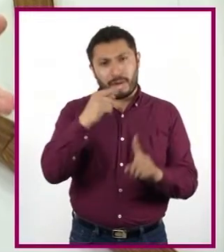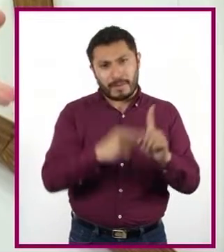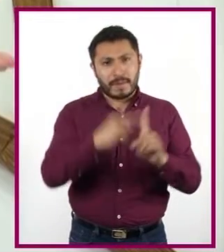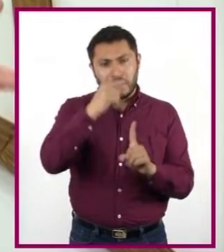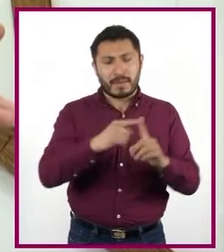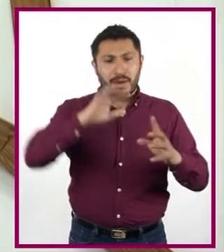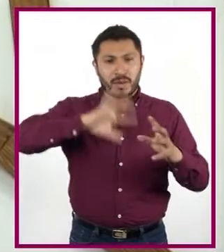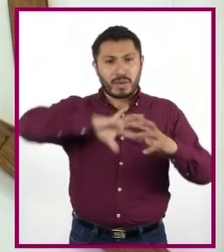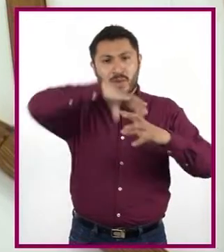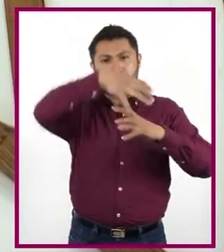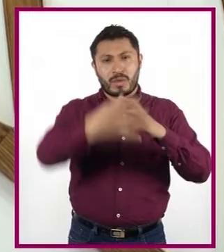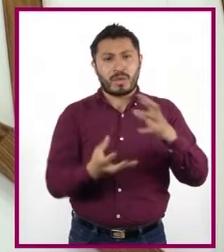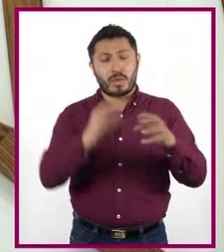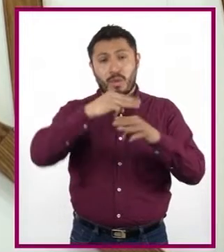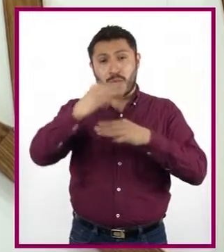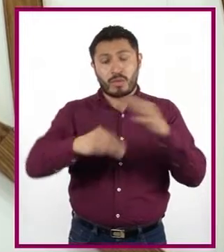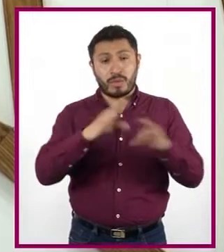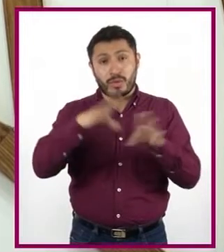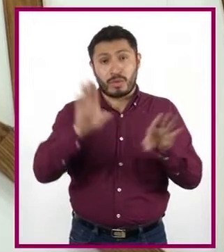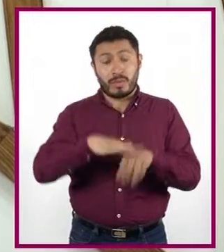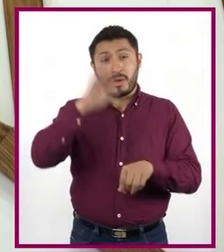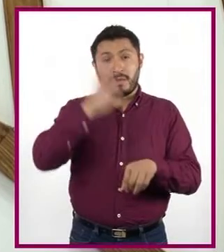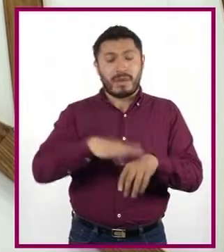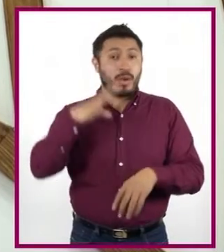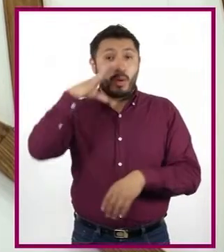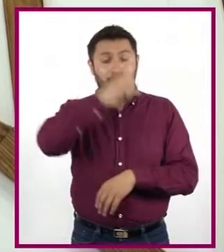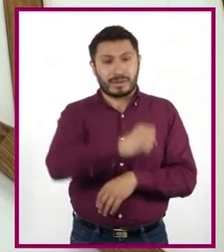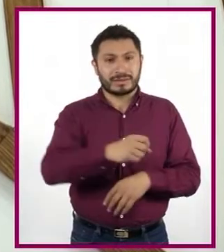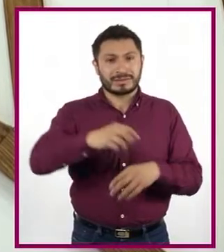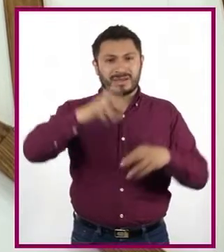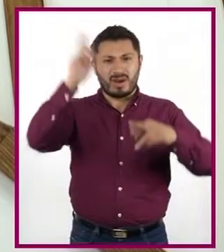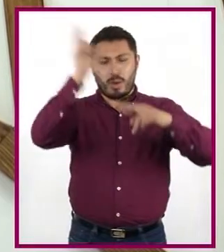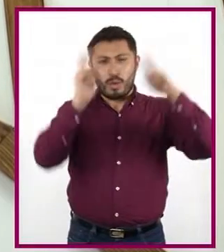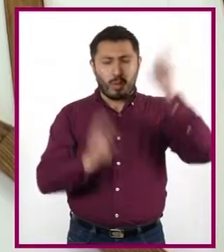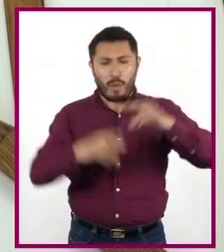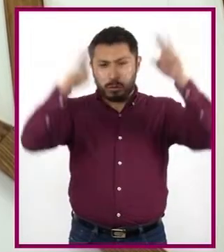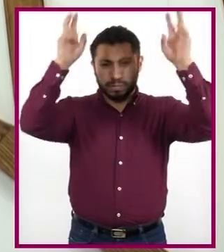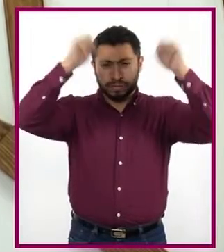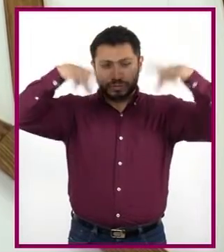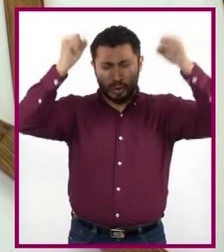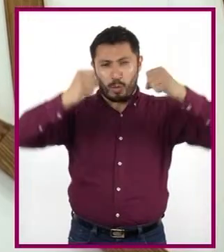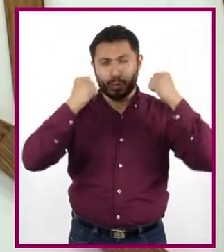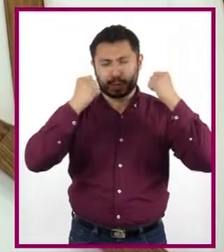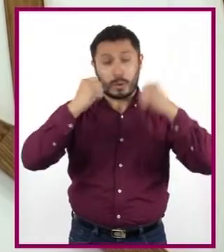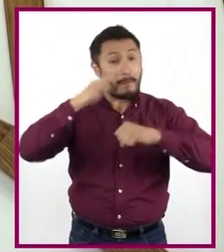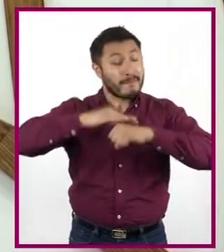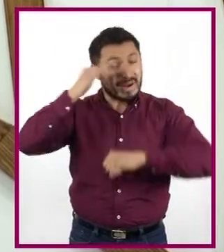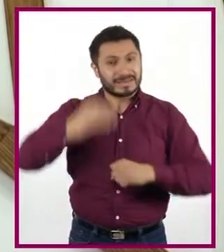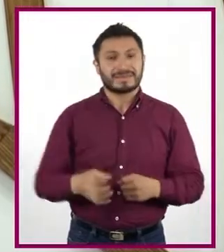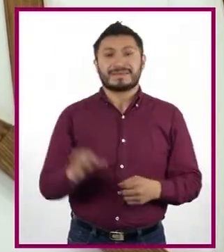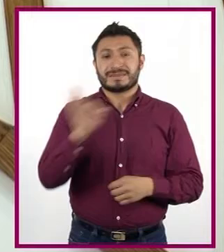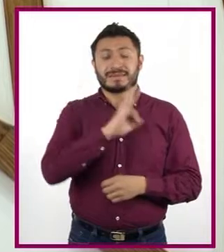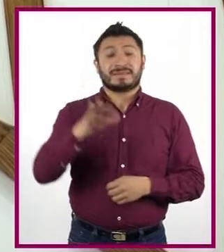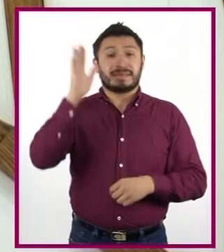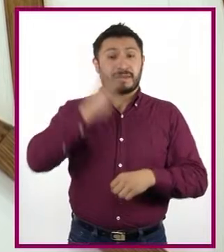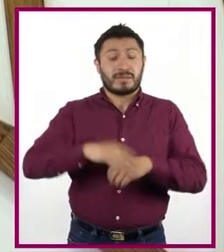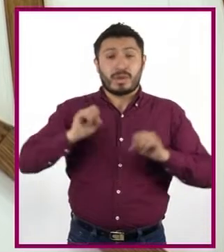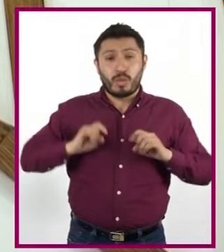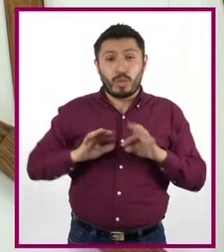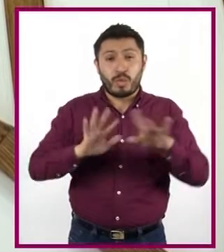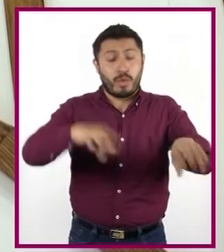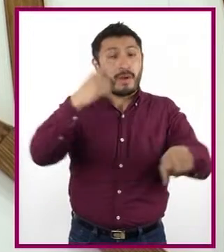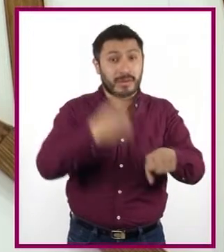la superficie de la Tierra se volverían más cálidas, las tormentas más intensas, se presentaría una mayor propagación